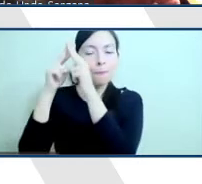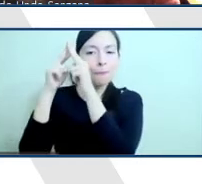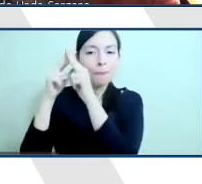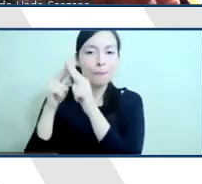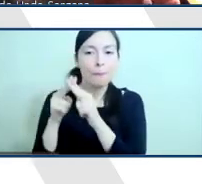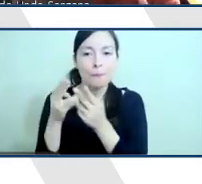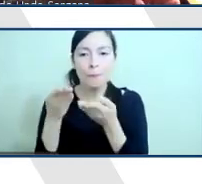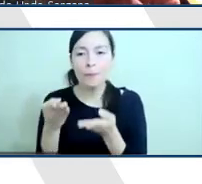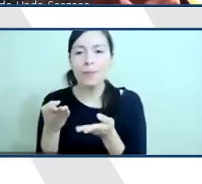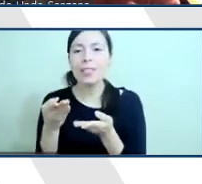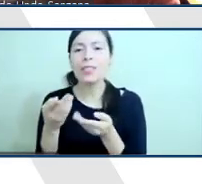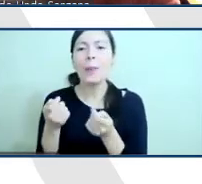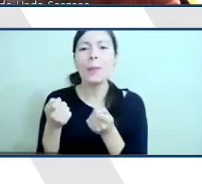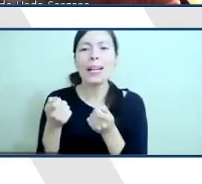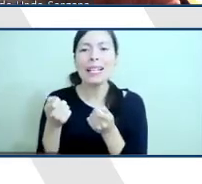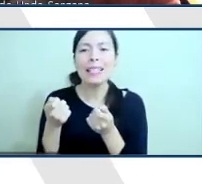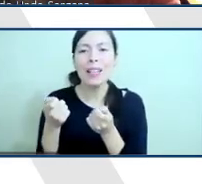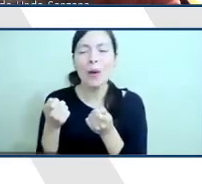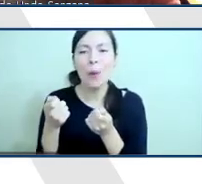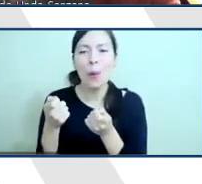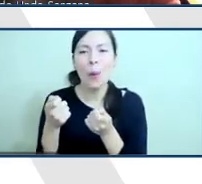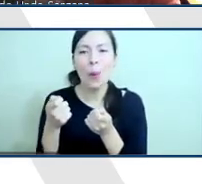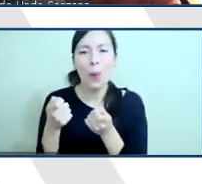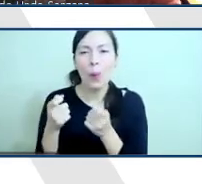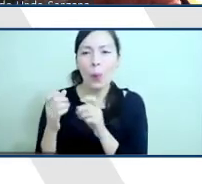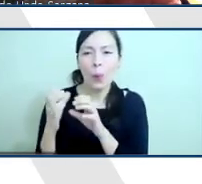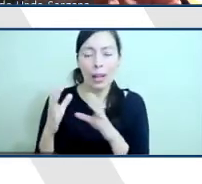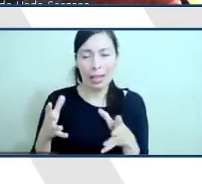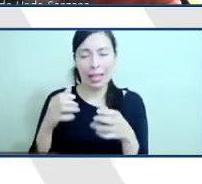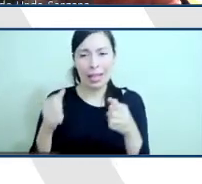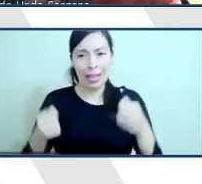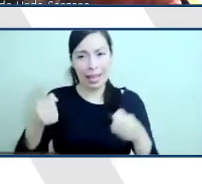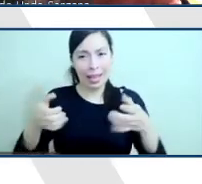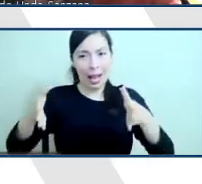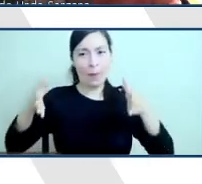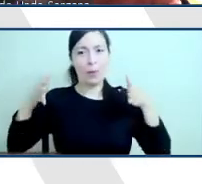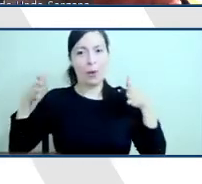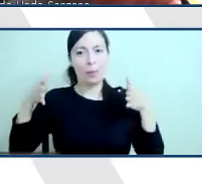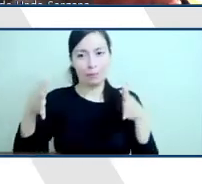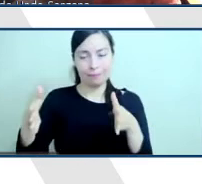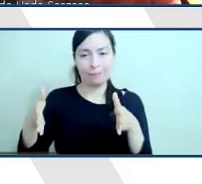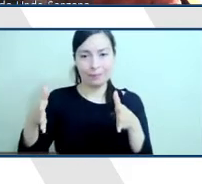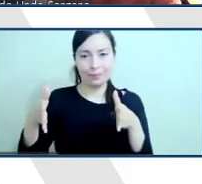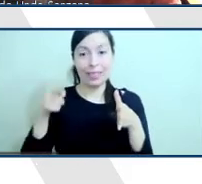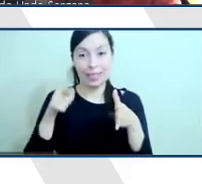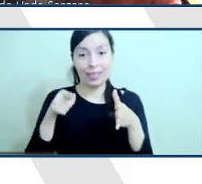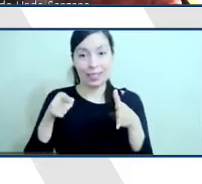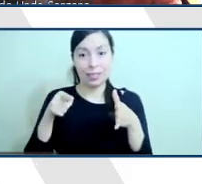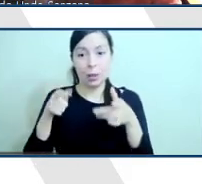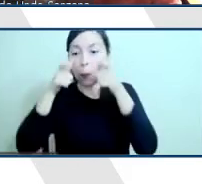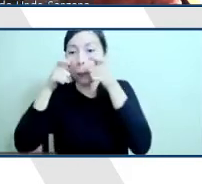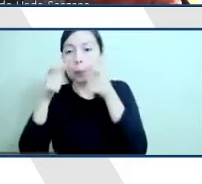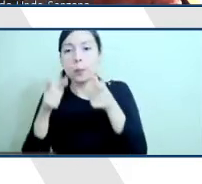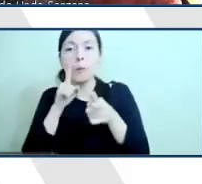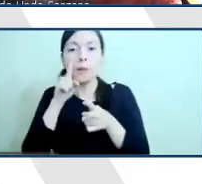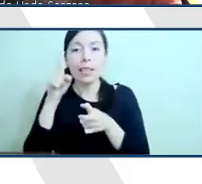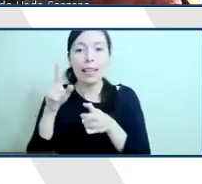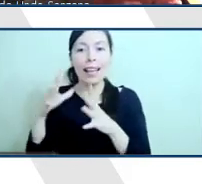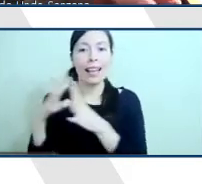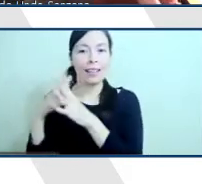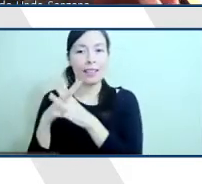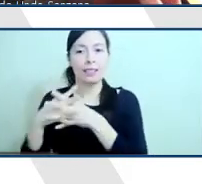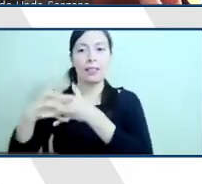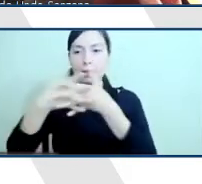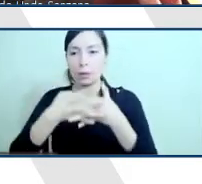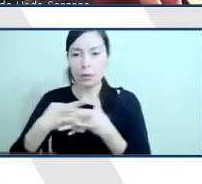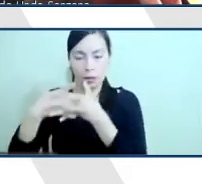una especie como de remolque de un tráiler, ¿verdad? Que esto estaba a cargo del ejército estadounidense, y lo estamos pudiendo